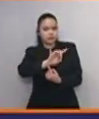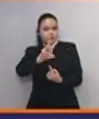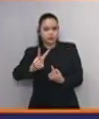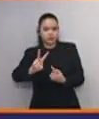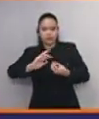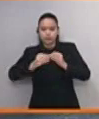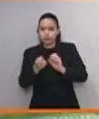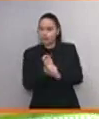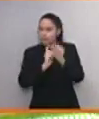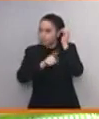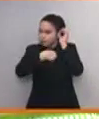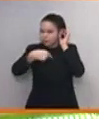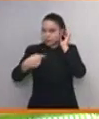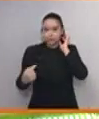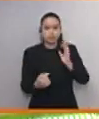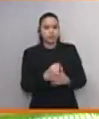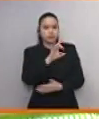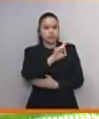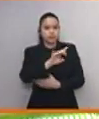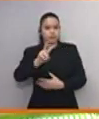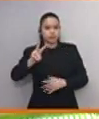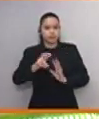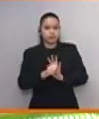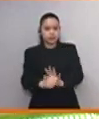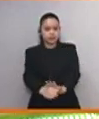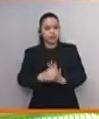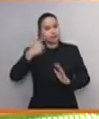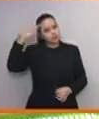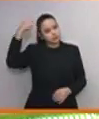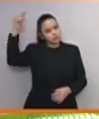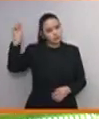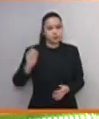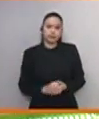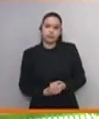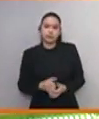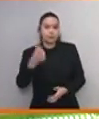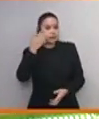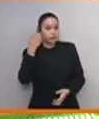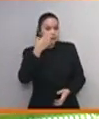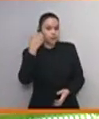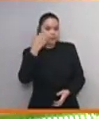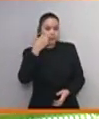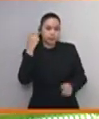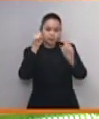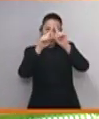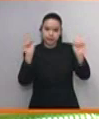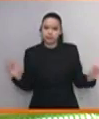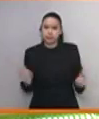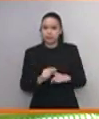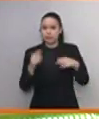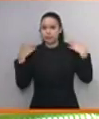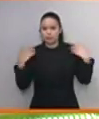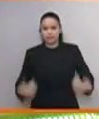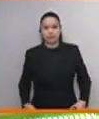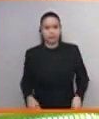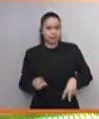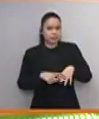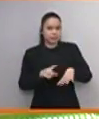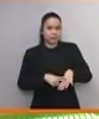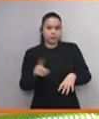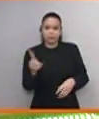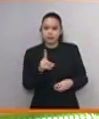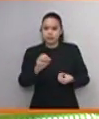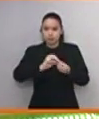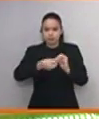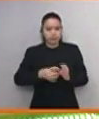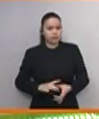2. El número ganador para la diaria es el 82 con su símbolo de sueños escuela. En el cuadro del cuerpo lo pueden ubicar en la mano derecha. Otros